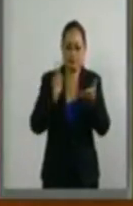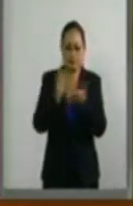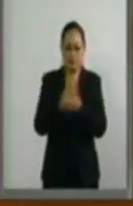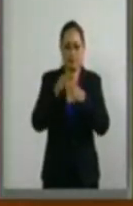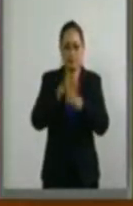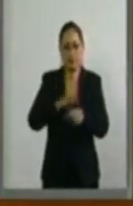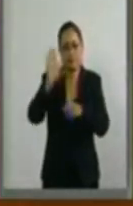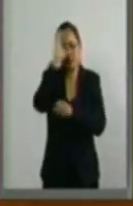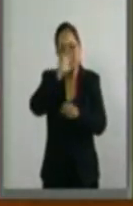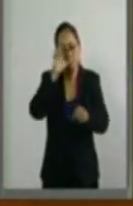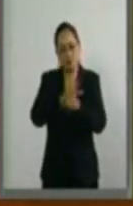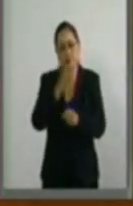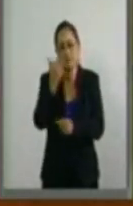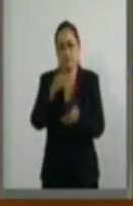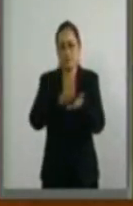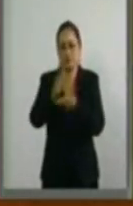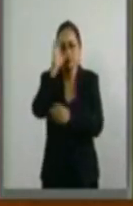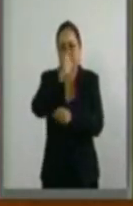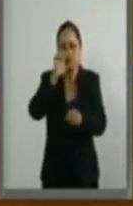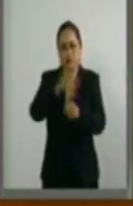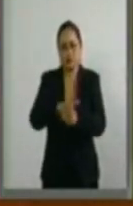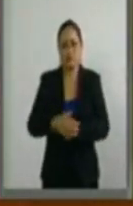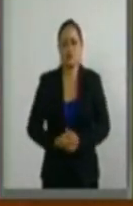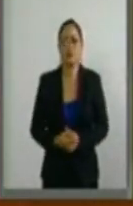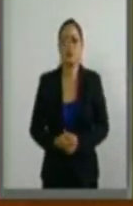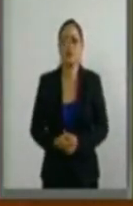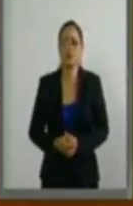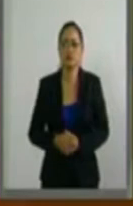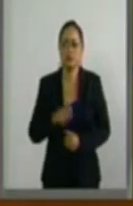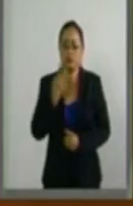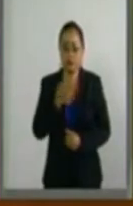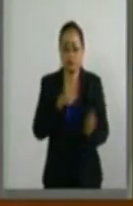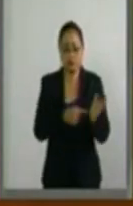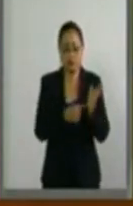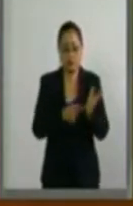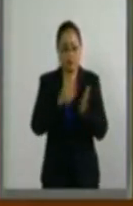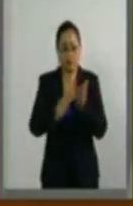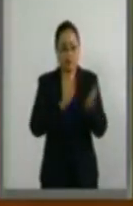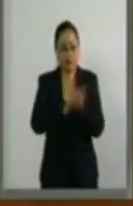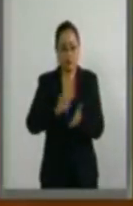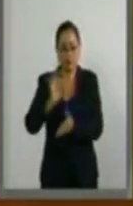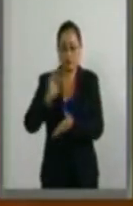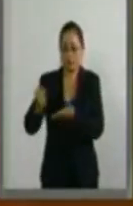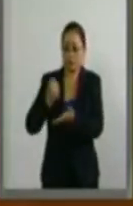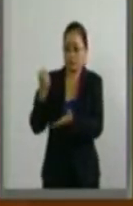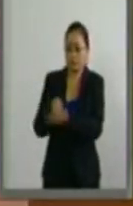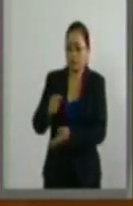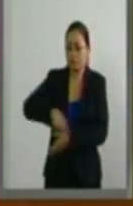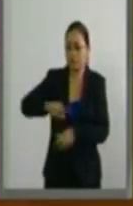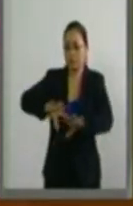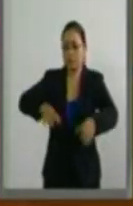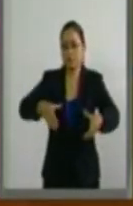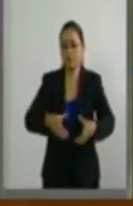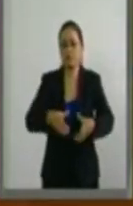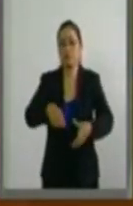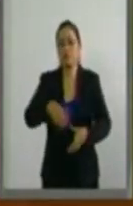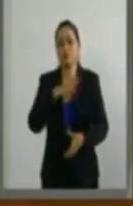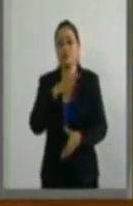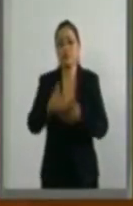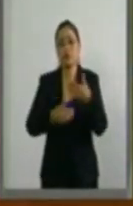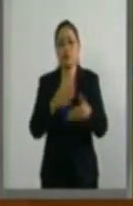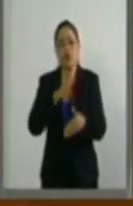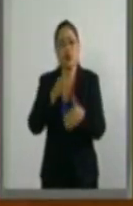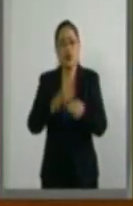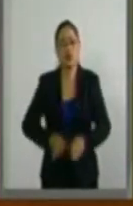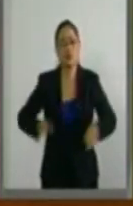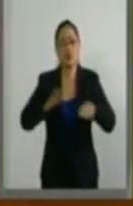y Derechos Culturales. Con esta ley, de ser aprobado por esta soberanía, daremos un